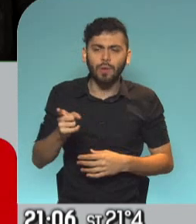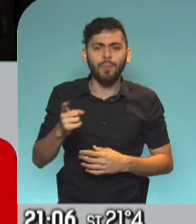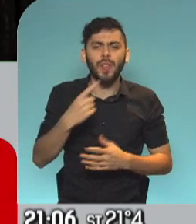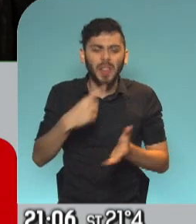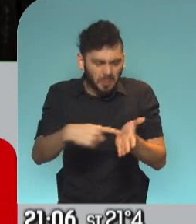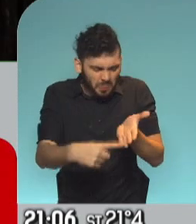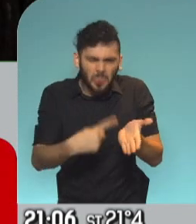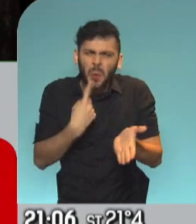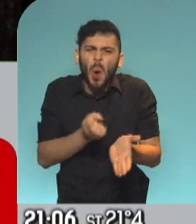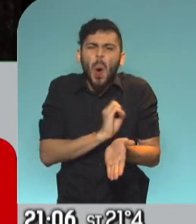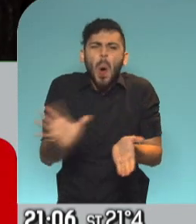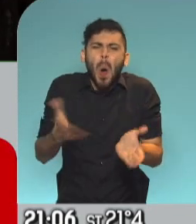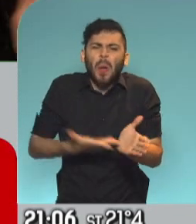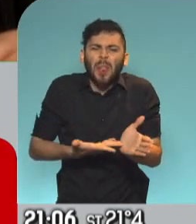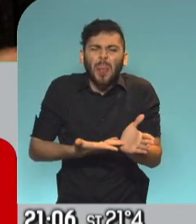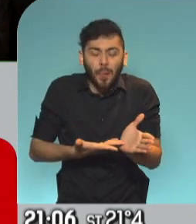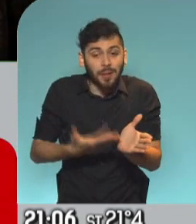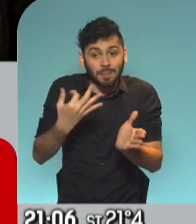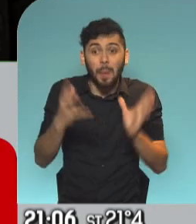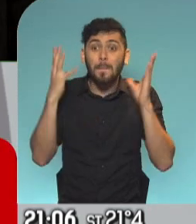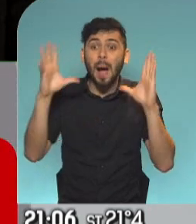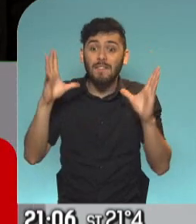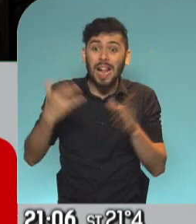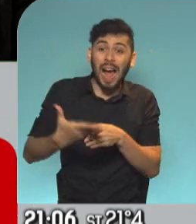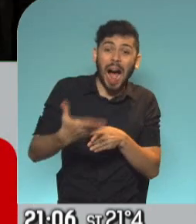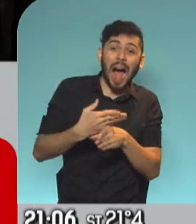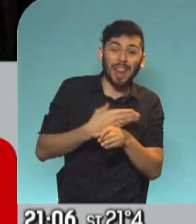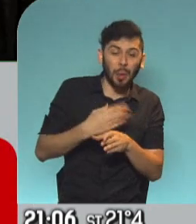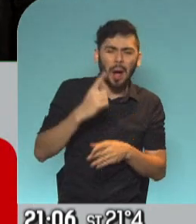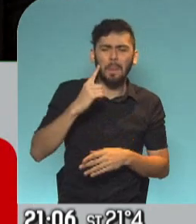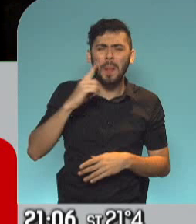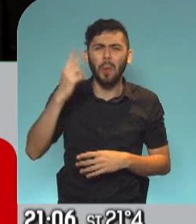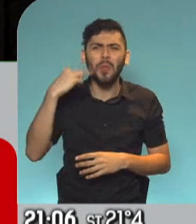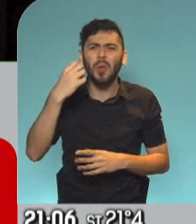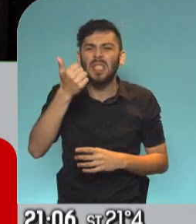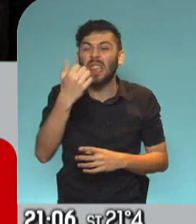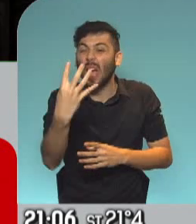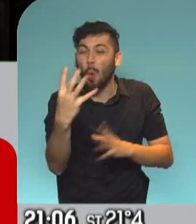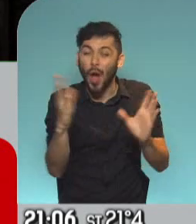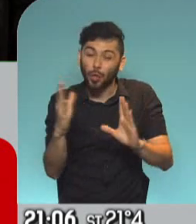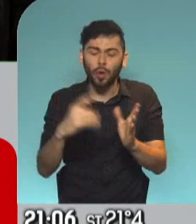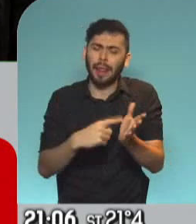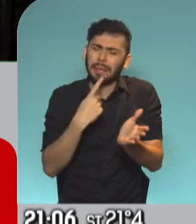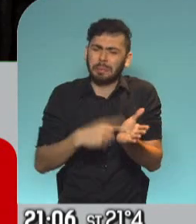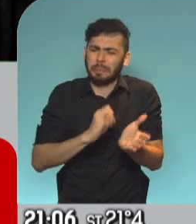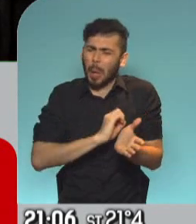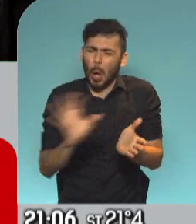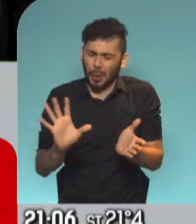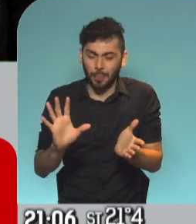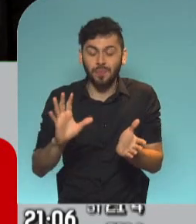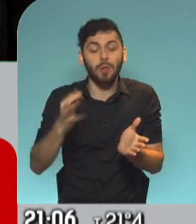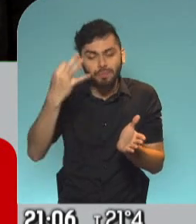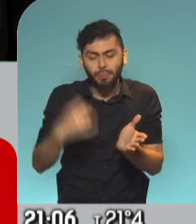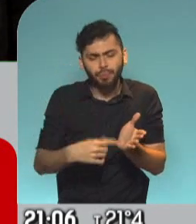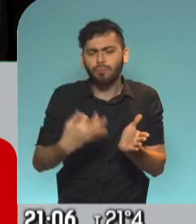como espantosa, horrorosa, sobre todo la previa a Mafalda, de ese año 64. Pero no es así, por supuesto que no es así. Hay muchos de los